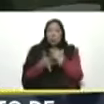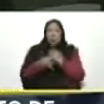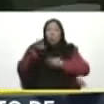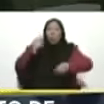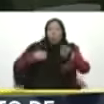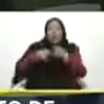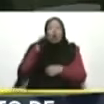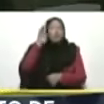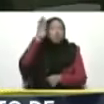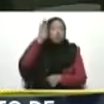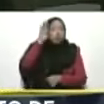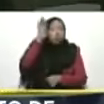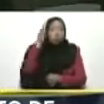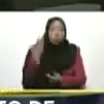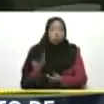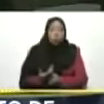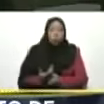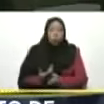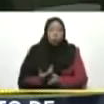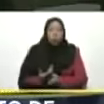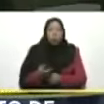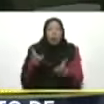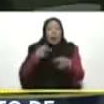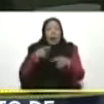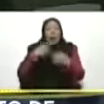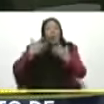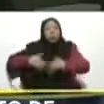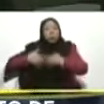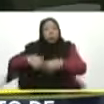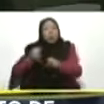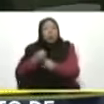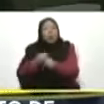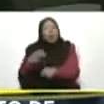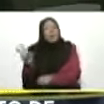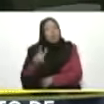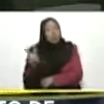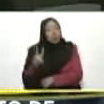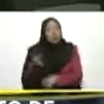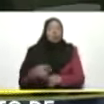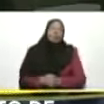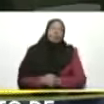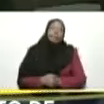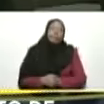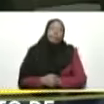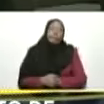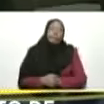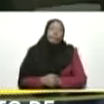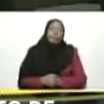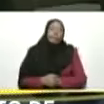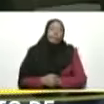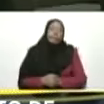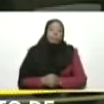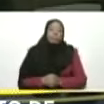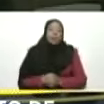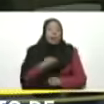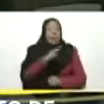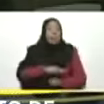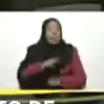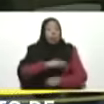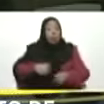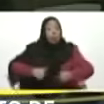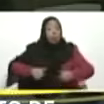mercados futuros para el gas de Venezuela. Ministro Tellechea, haga un gran